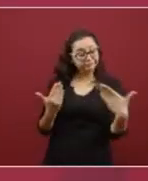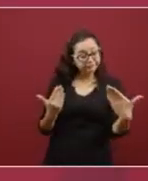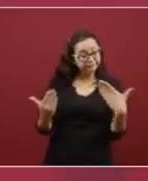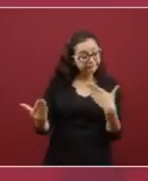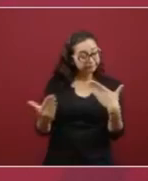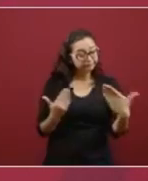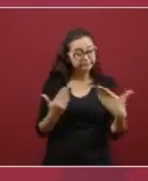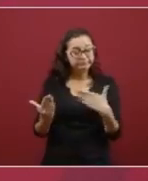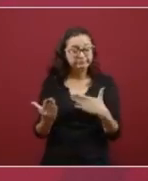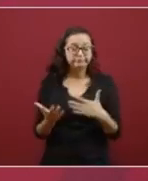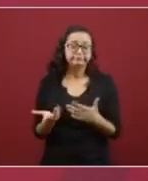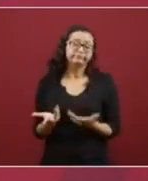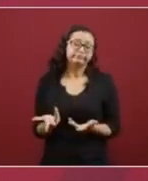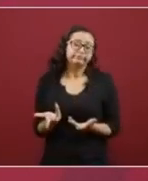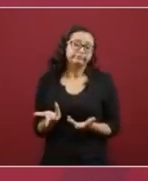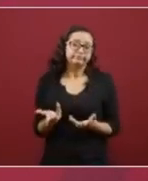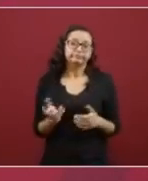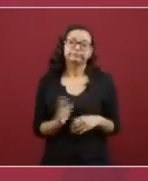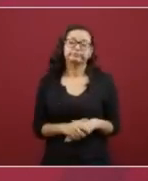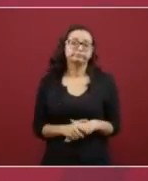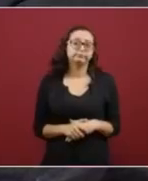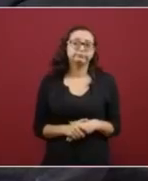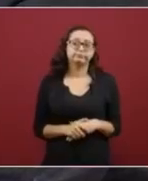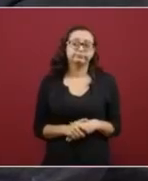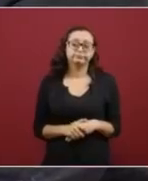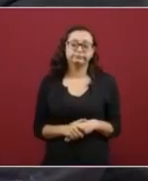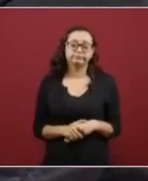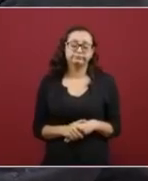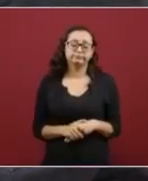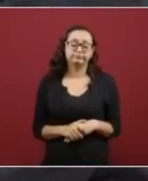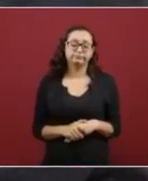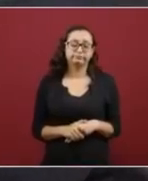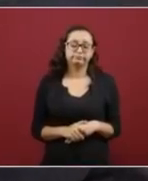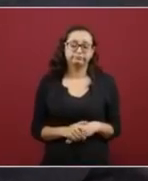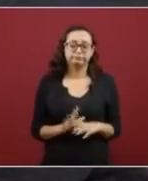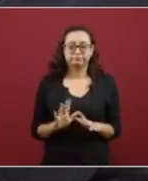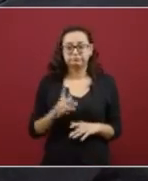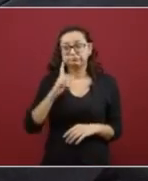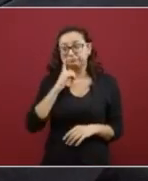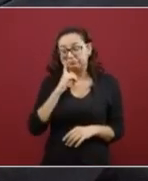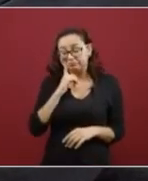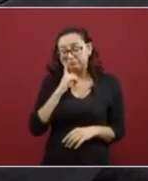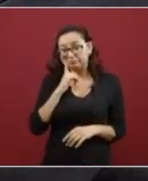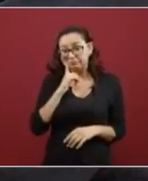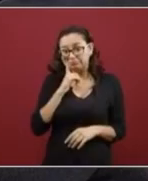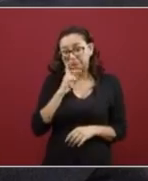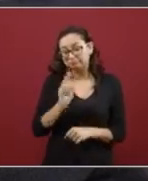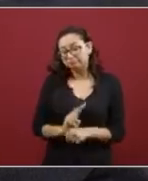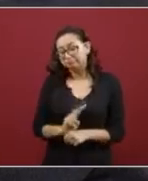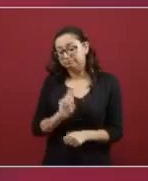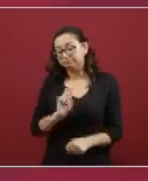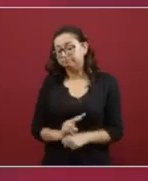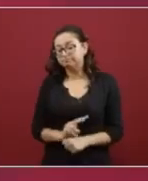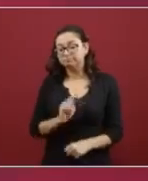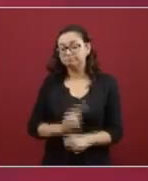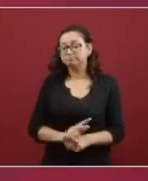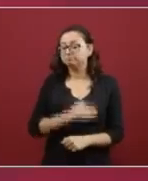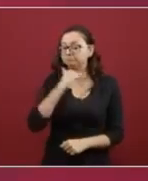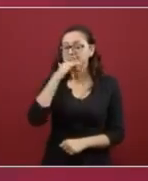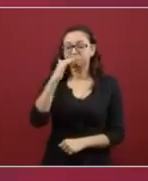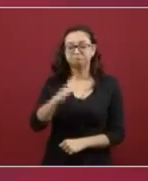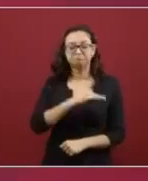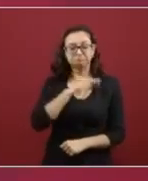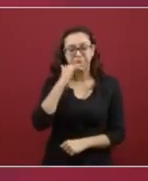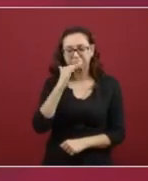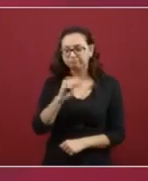y vamos a estar muy pendientes de que no haya corrupción,